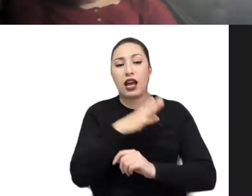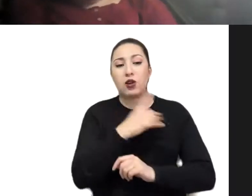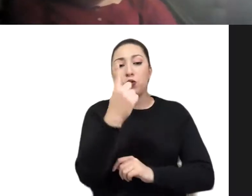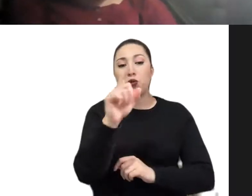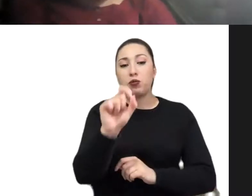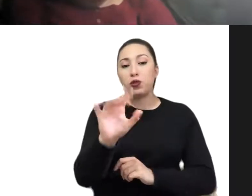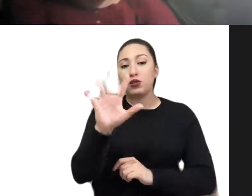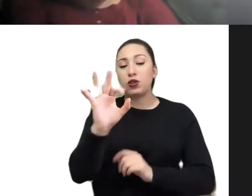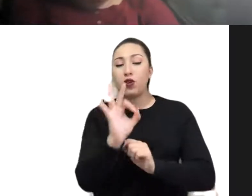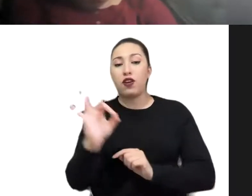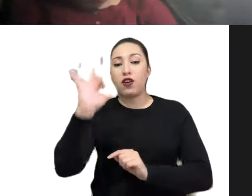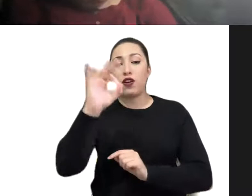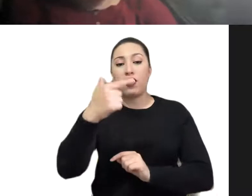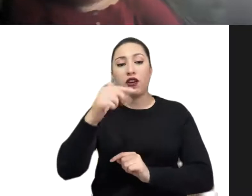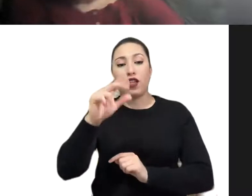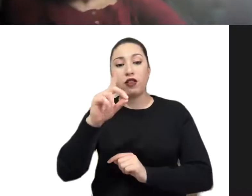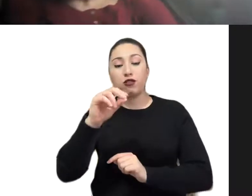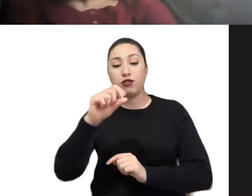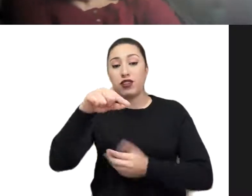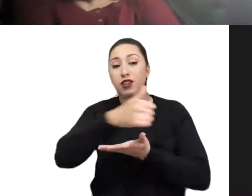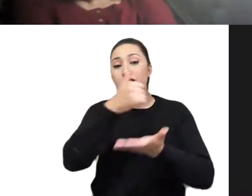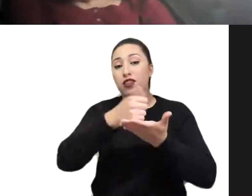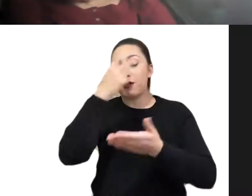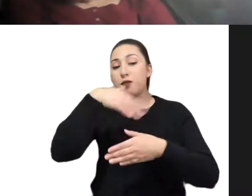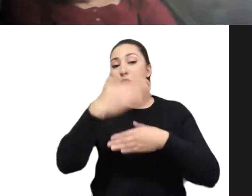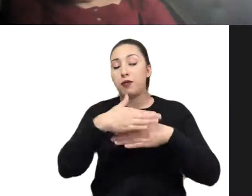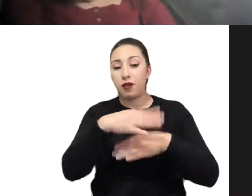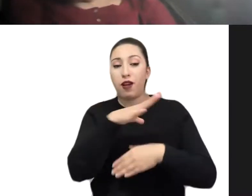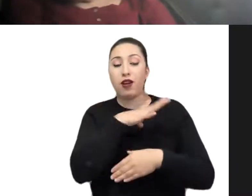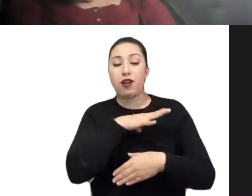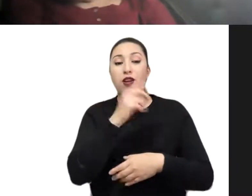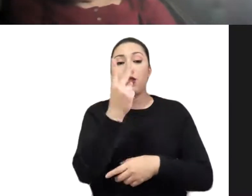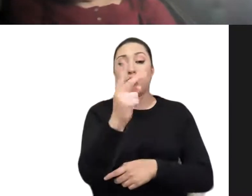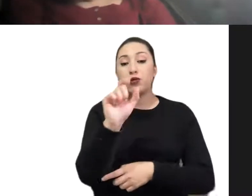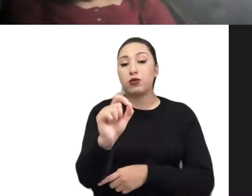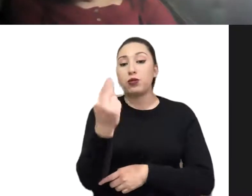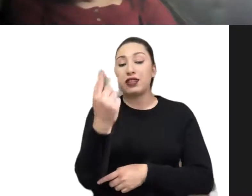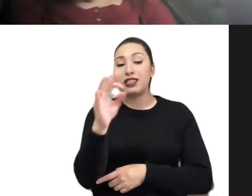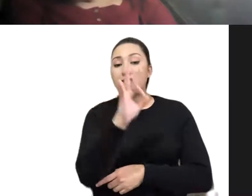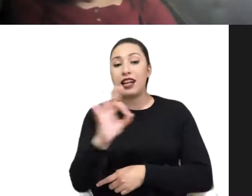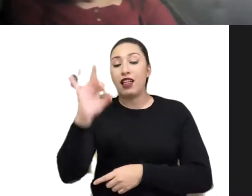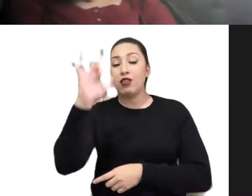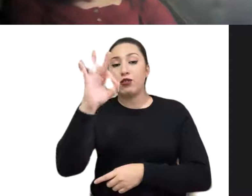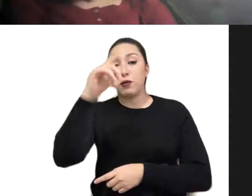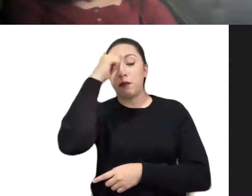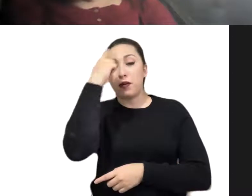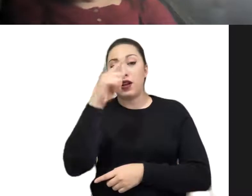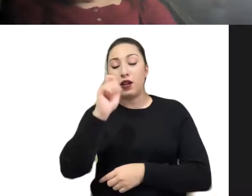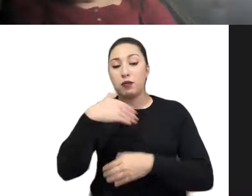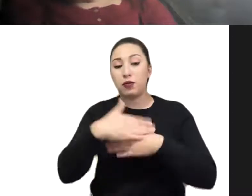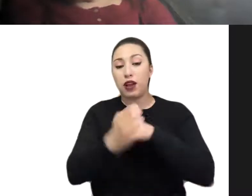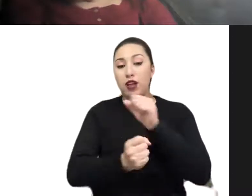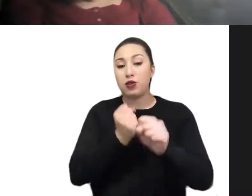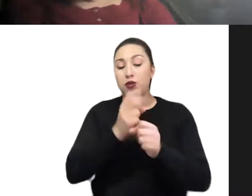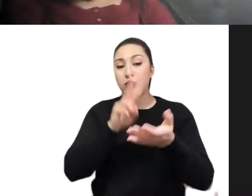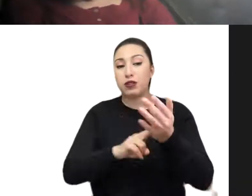en la temperatura en la Ciudad de México y de probables 2.25 grados centígrados para 2050.